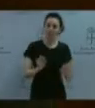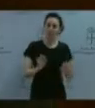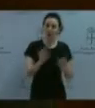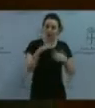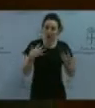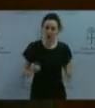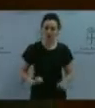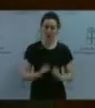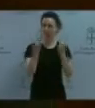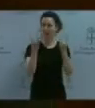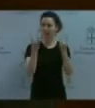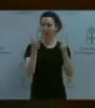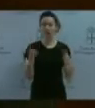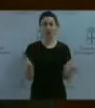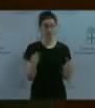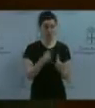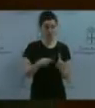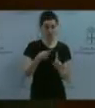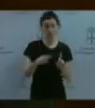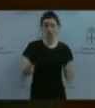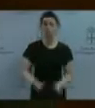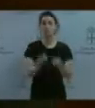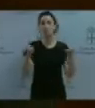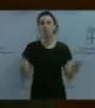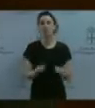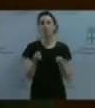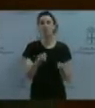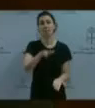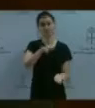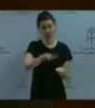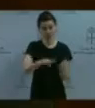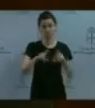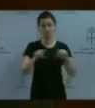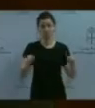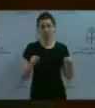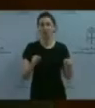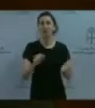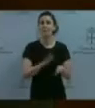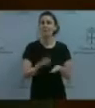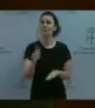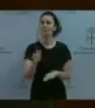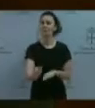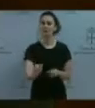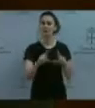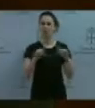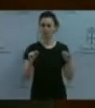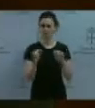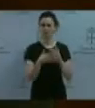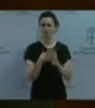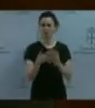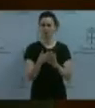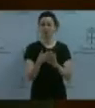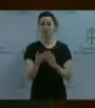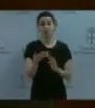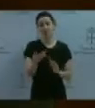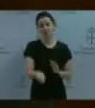asturiano, ley que regula el derecho que tienen los ciudadanos a utilizar el asturiano y también la obligación que tiene la Administración de garantizar